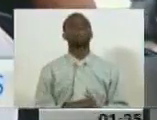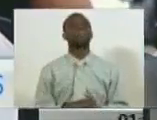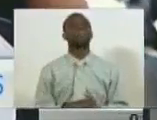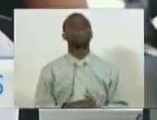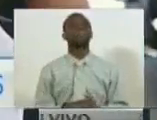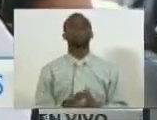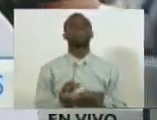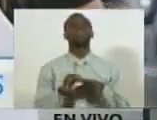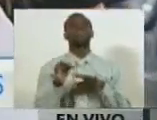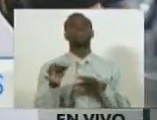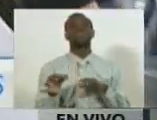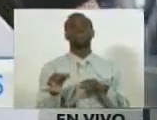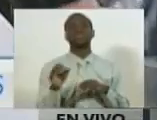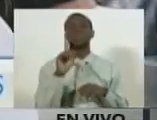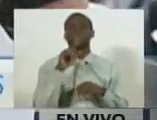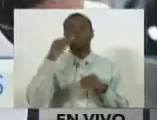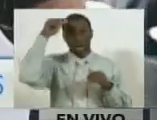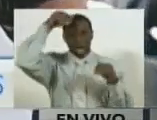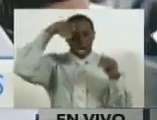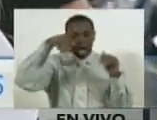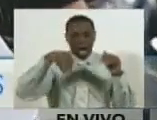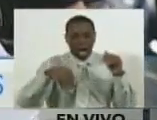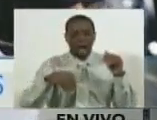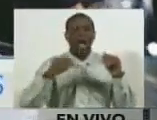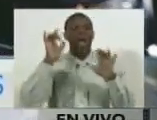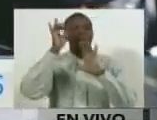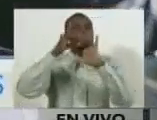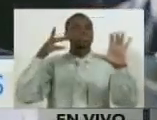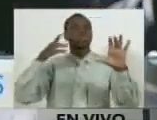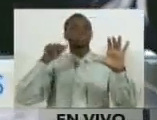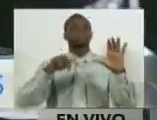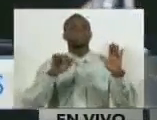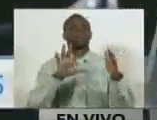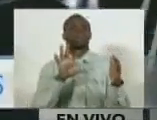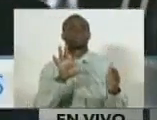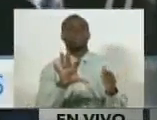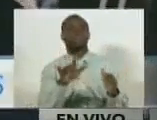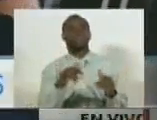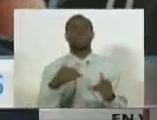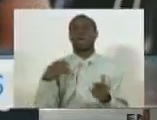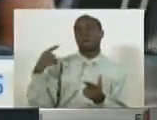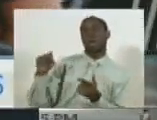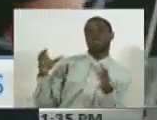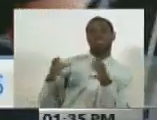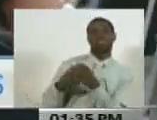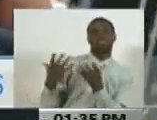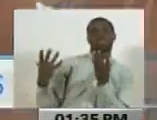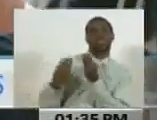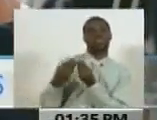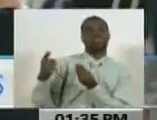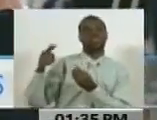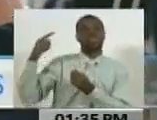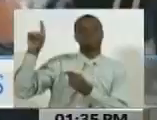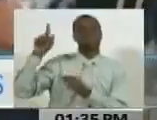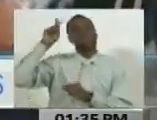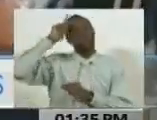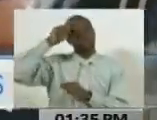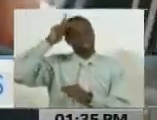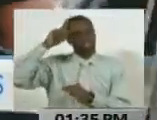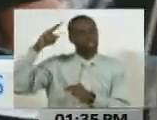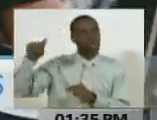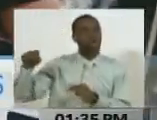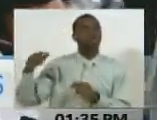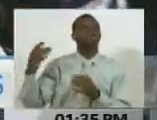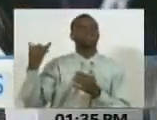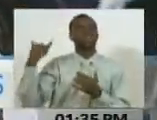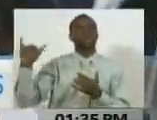Del municipio Atabapo, pero estoy en el estado Amazonas, que me acompaña mi gente allá, mis saludo profesores que están